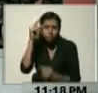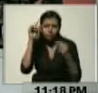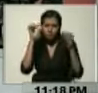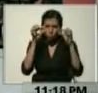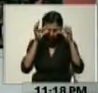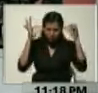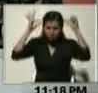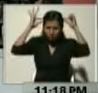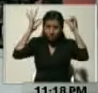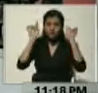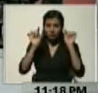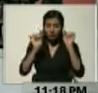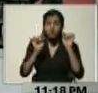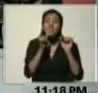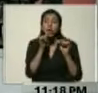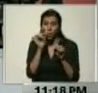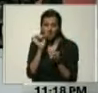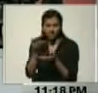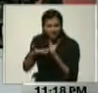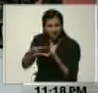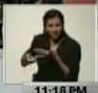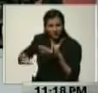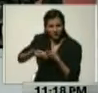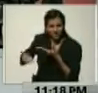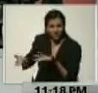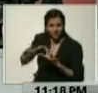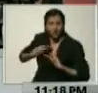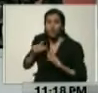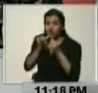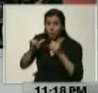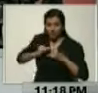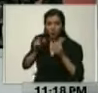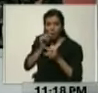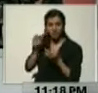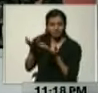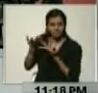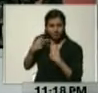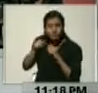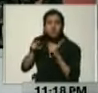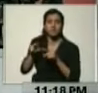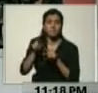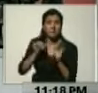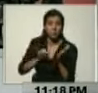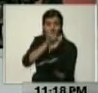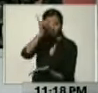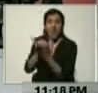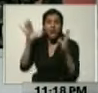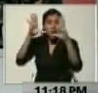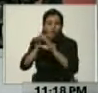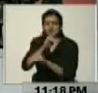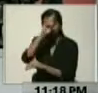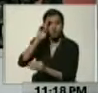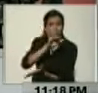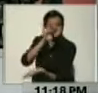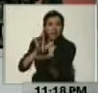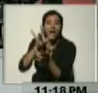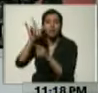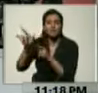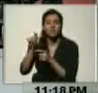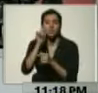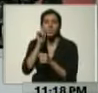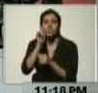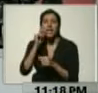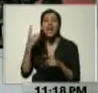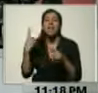escribe aquí Jamón Serrano, esposa del monstruo. El mismo domingo por la noche llegó a Madrid, invitado por Leopoldo López Gil, el